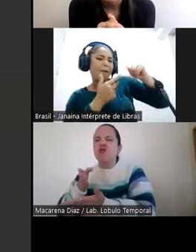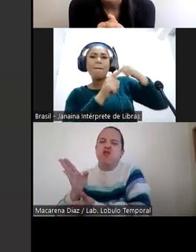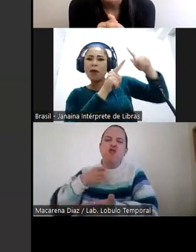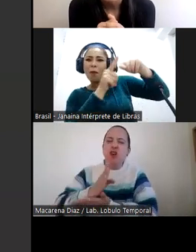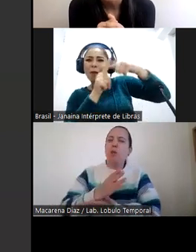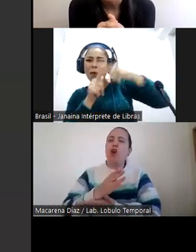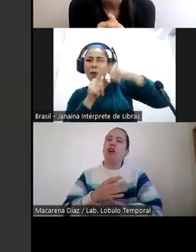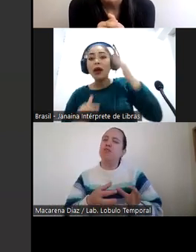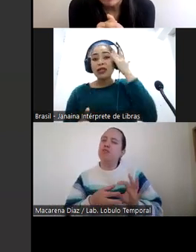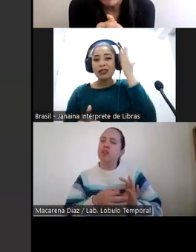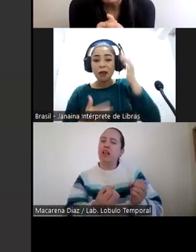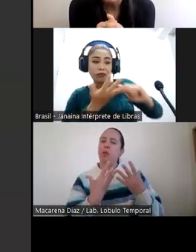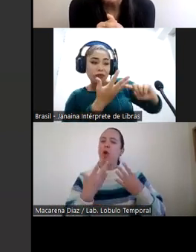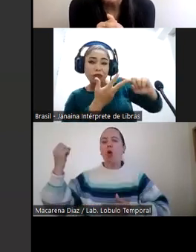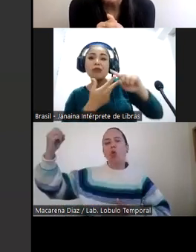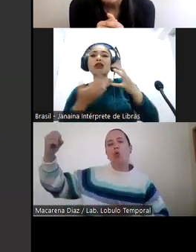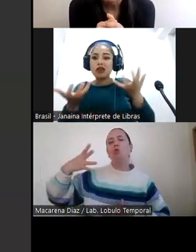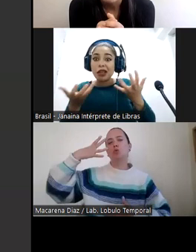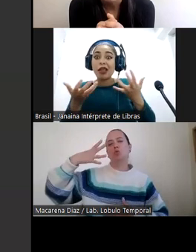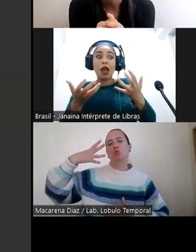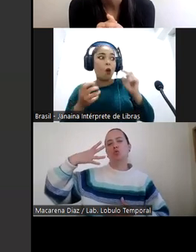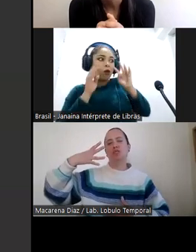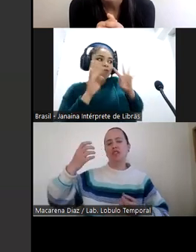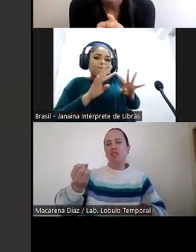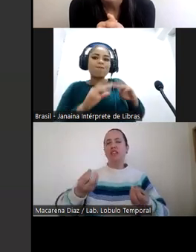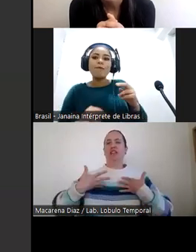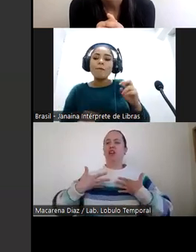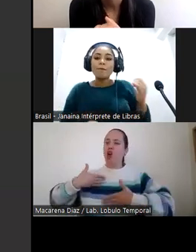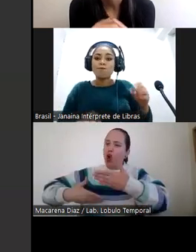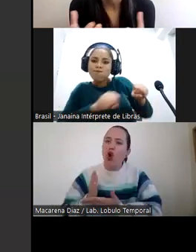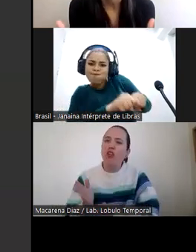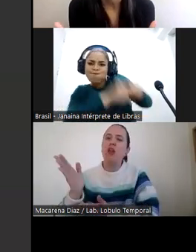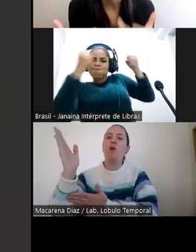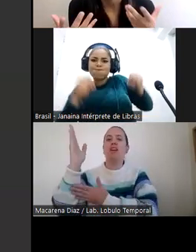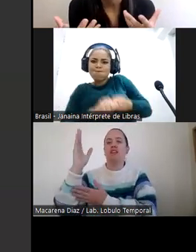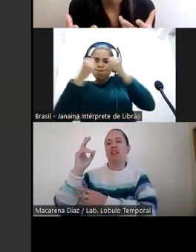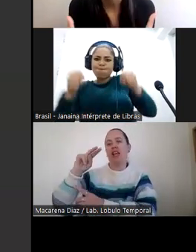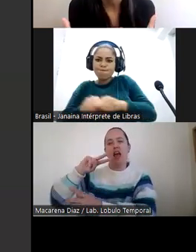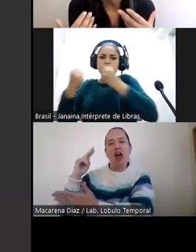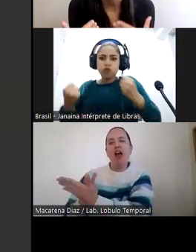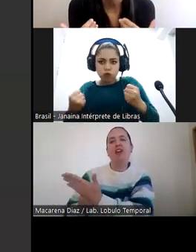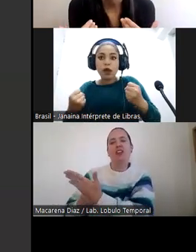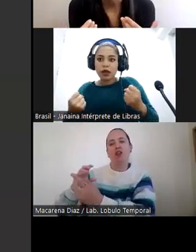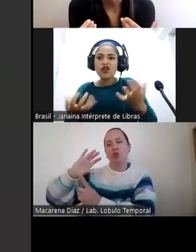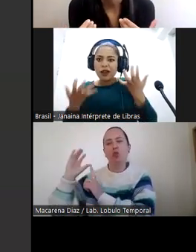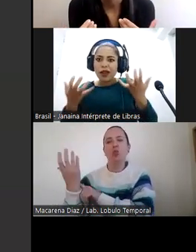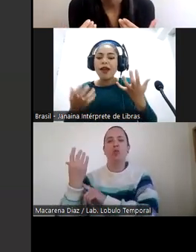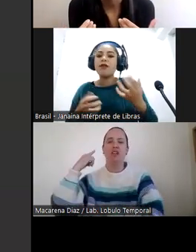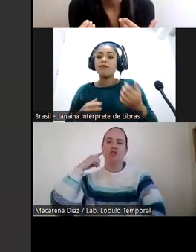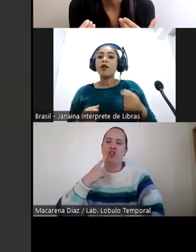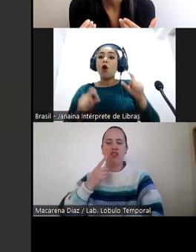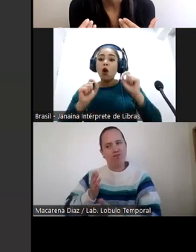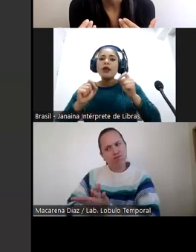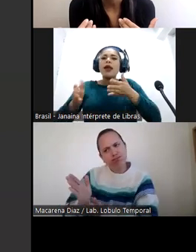generen valor para seguir rompiendo estas barreras, ¿cierto? Que sean una, que nos iluminen en este